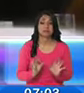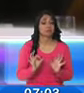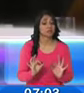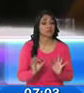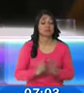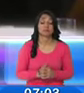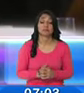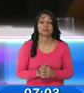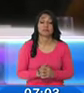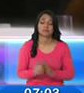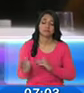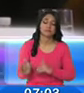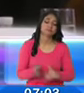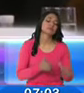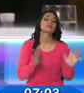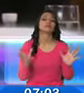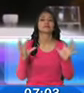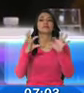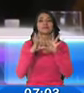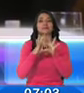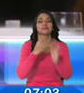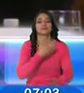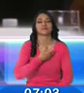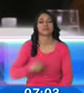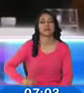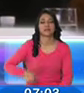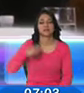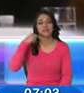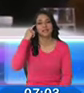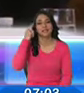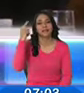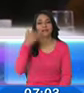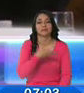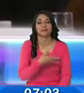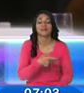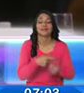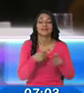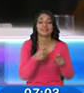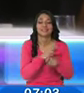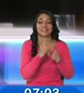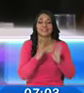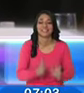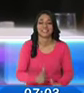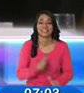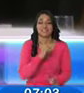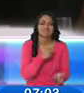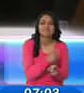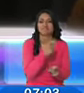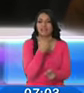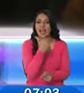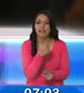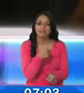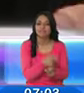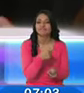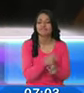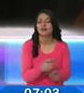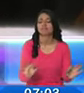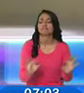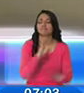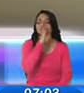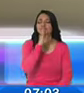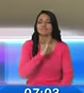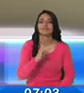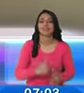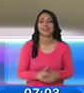aceptable. Sobre su relación con el presidente Rafael Correa, el exfiscal llega a haber recibido presiones por parte del jefe de Estado.